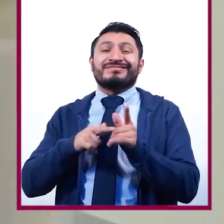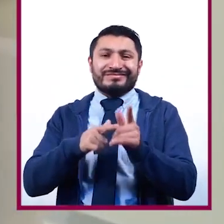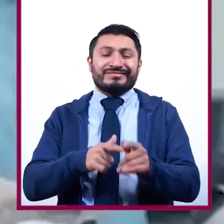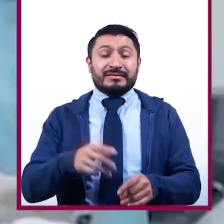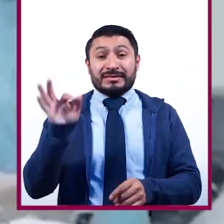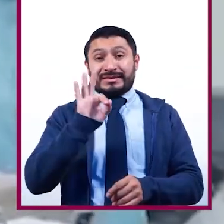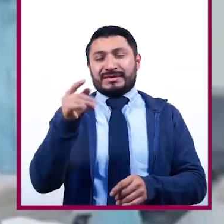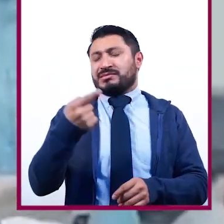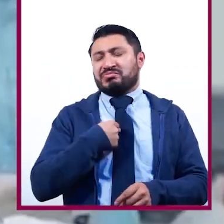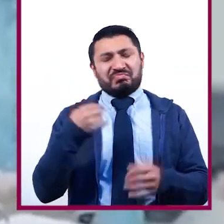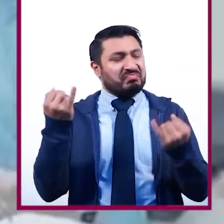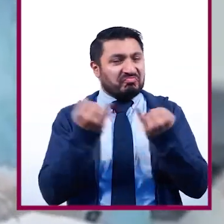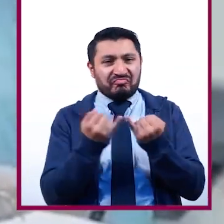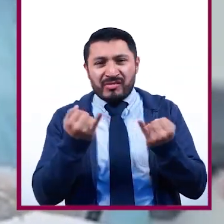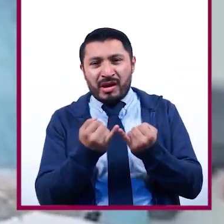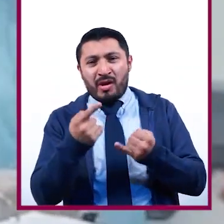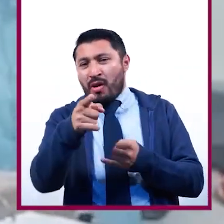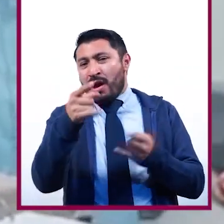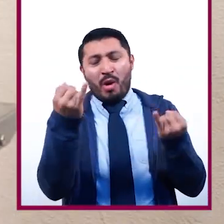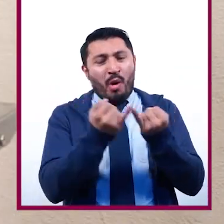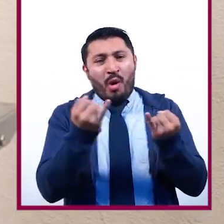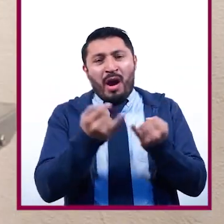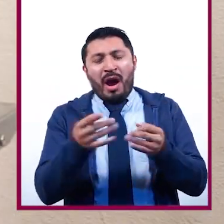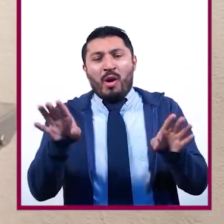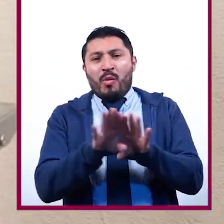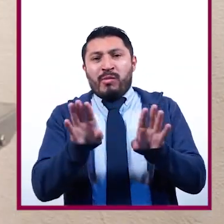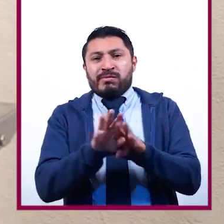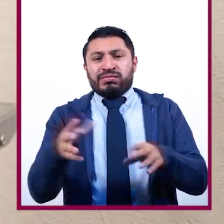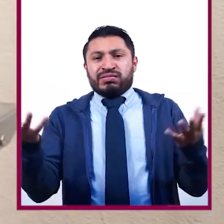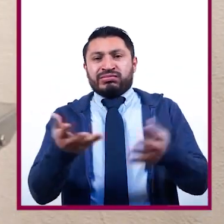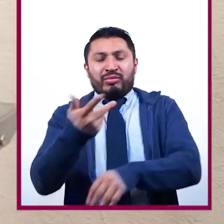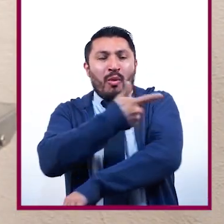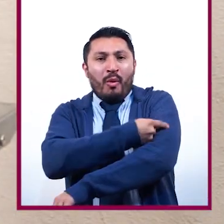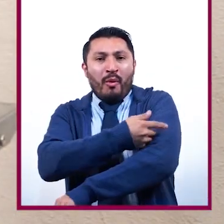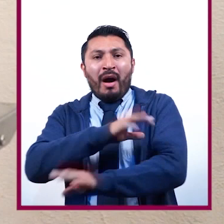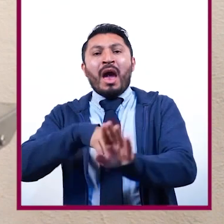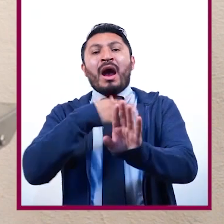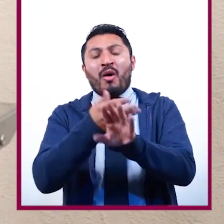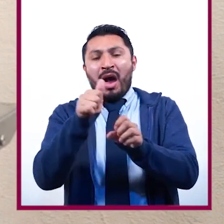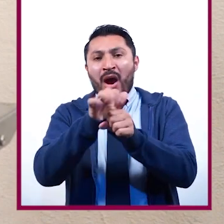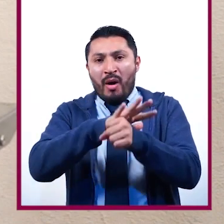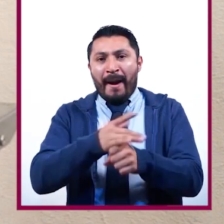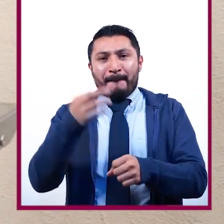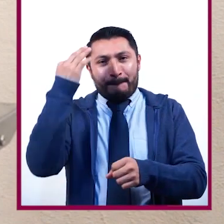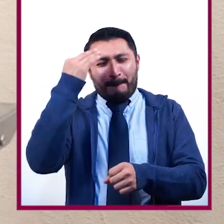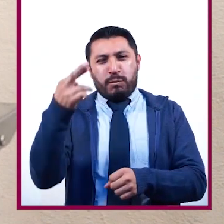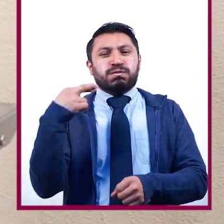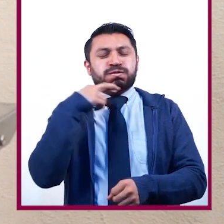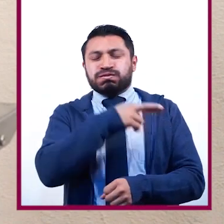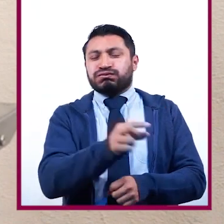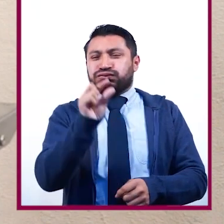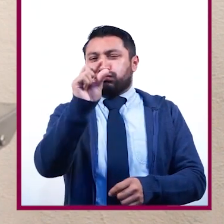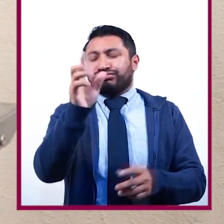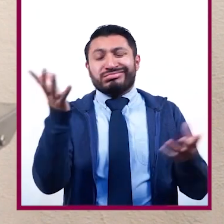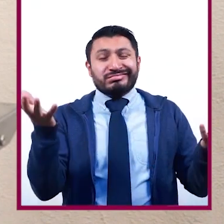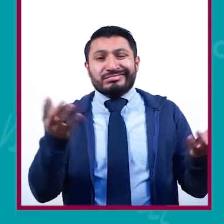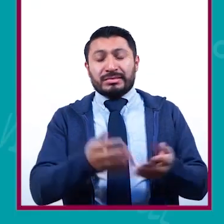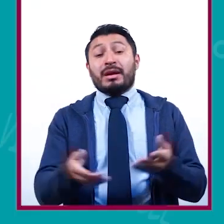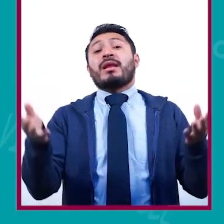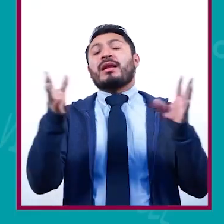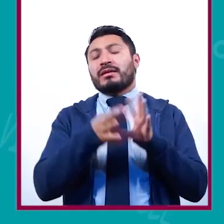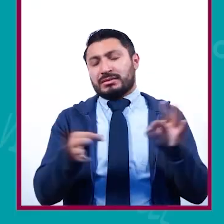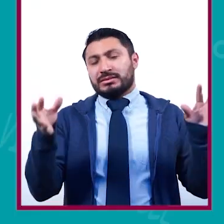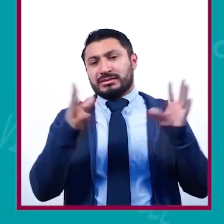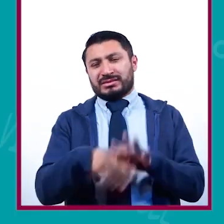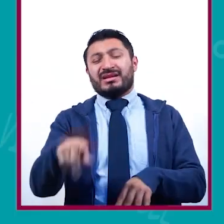que seguramente como yo te preguntarás, ¿cómo es que se pudo producir la vacuna contra COVID-19 en tan poquito tiempo?